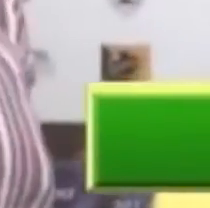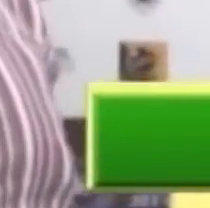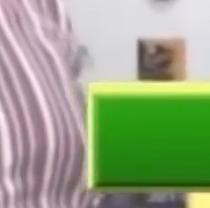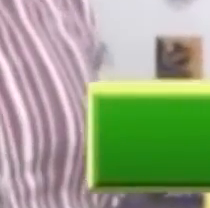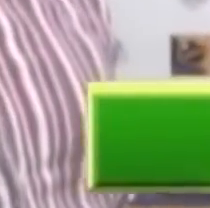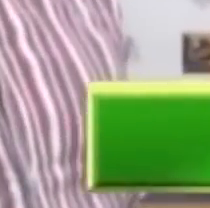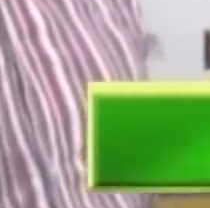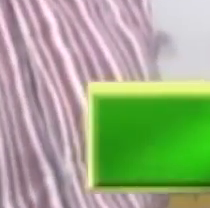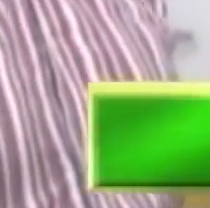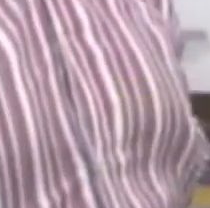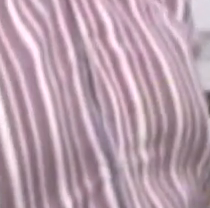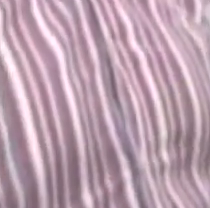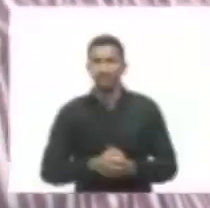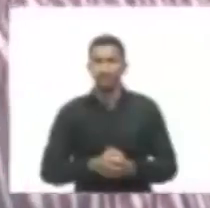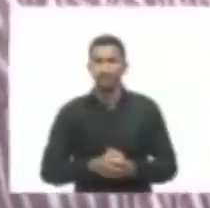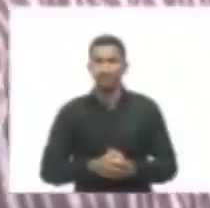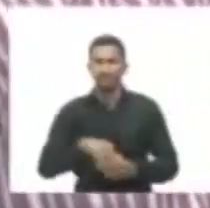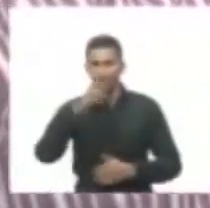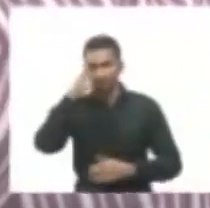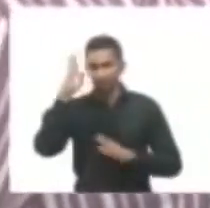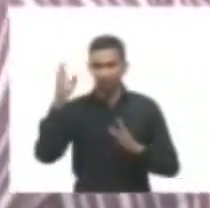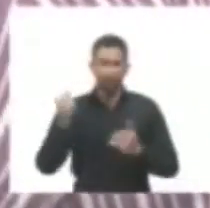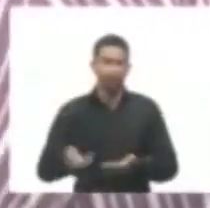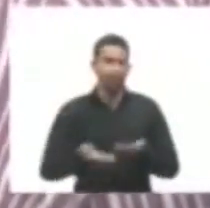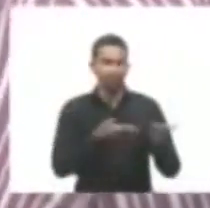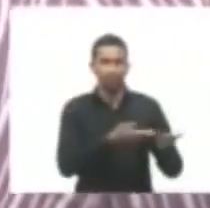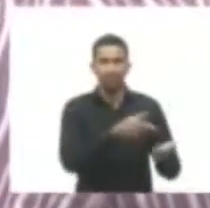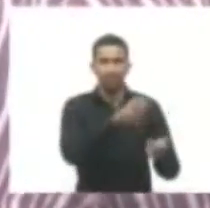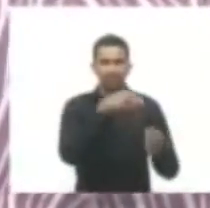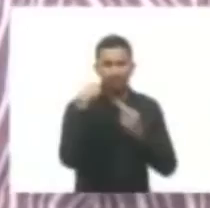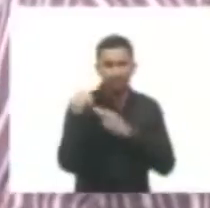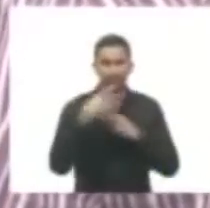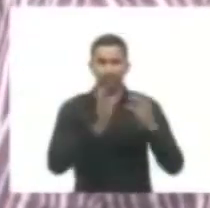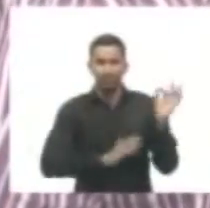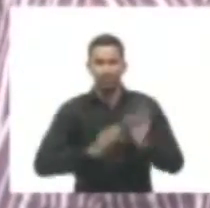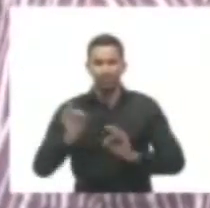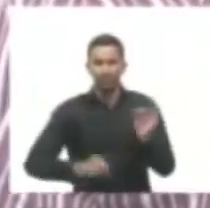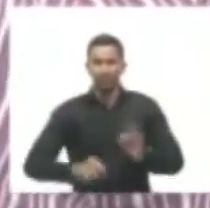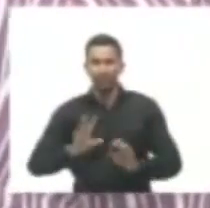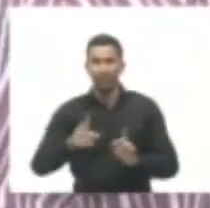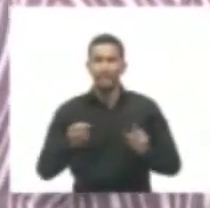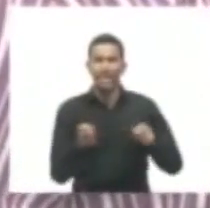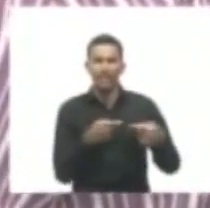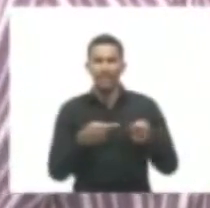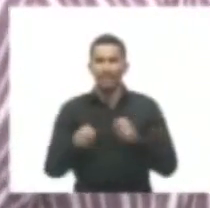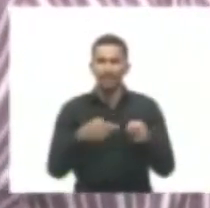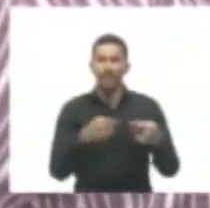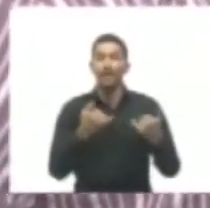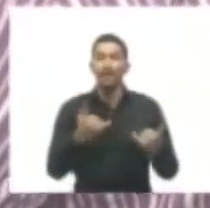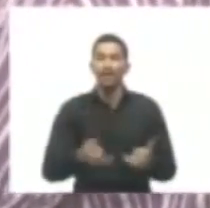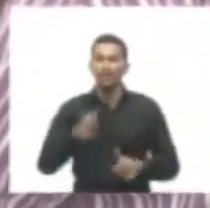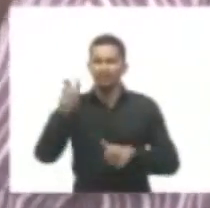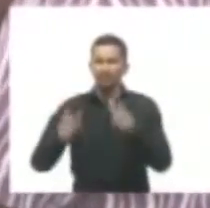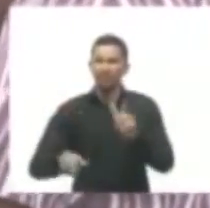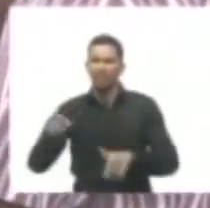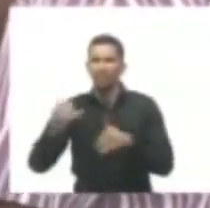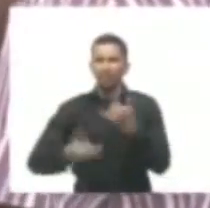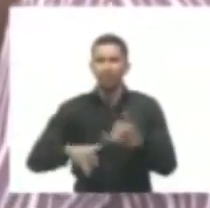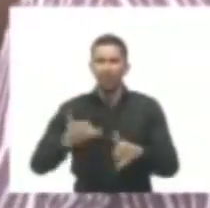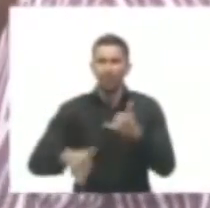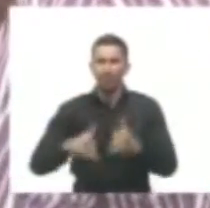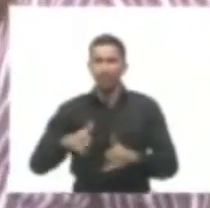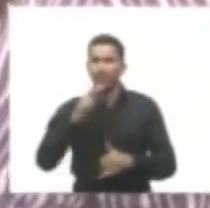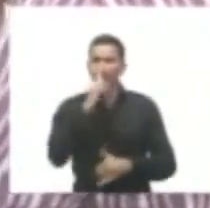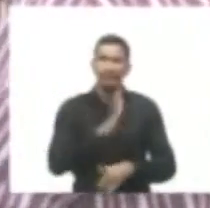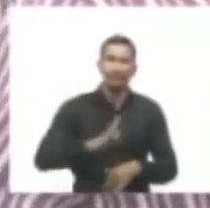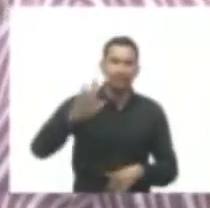Los organizadores de este campeonato. Richard, cuéntanos, ¿qué vamos a ver en esta ocasión? Bueno, nosotros vamos a ver una gama de jugadores aquí,